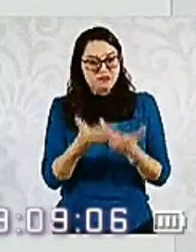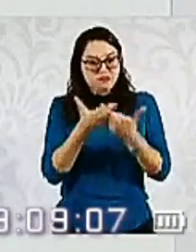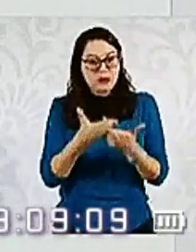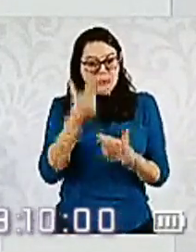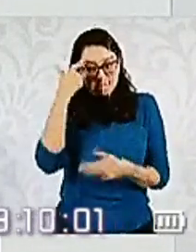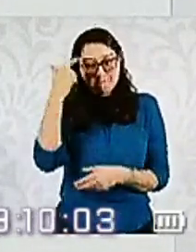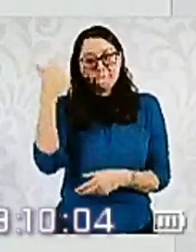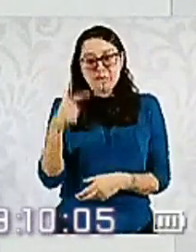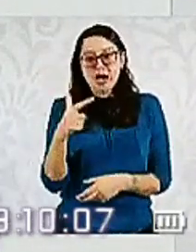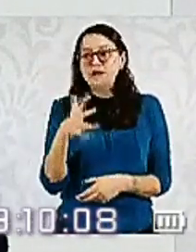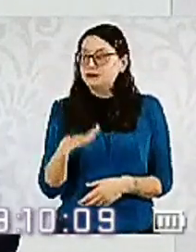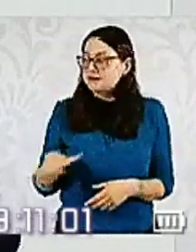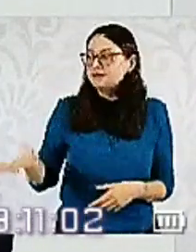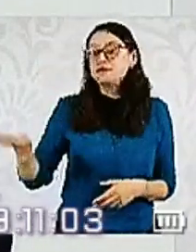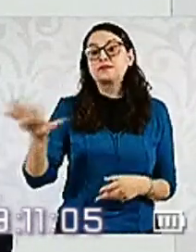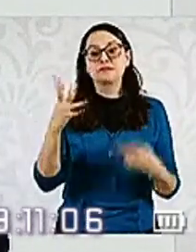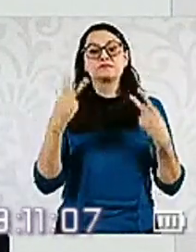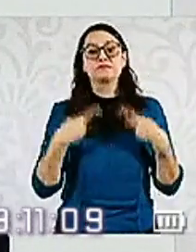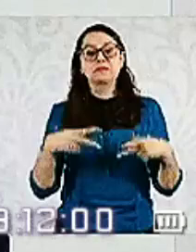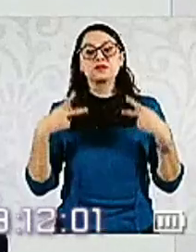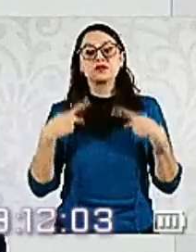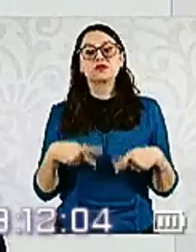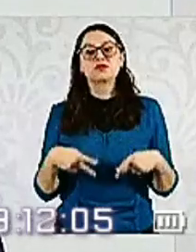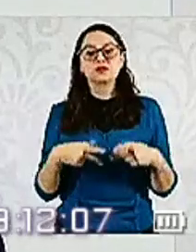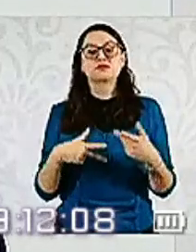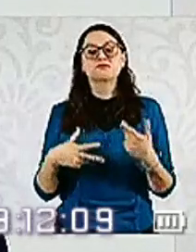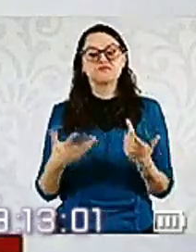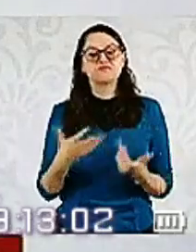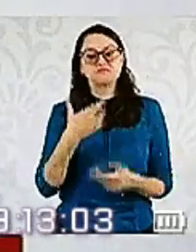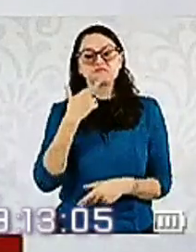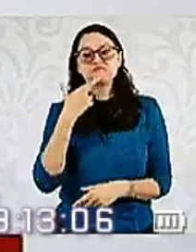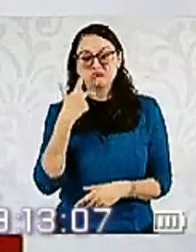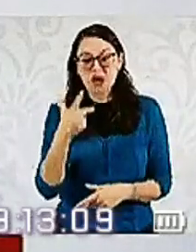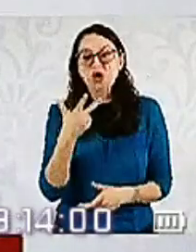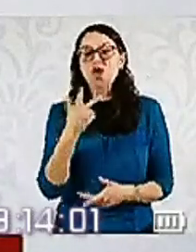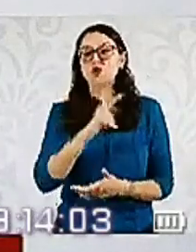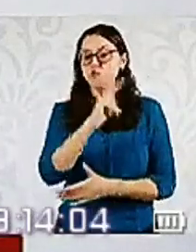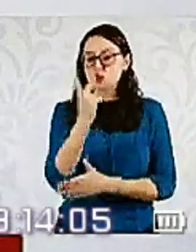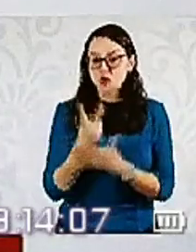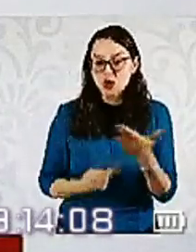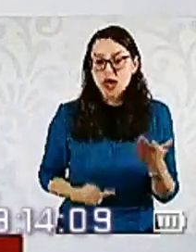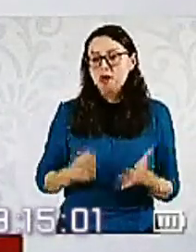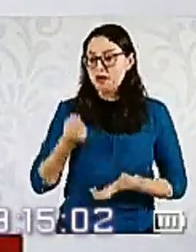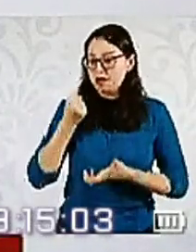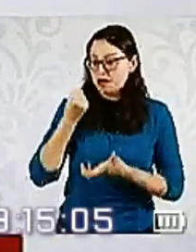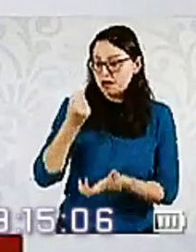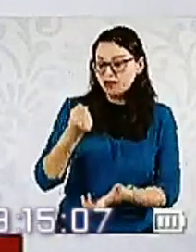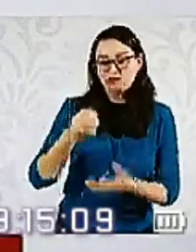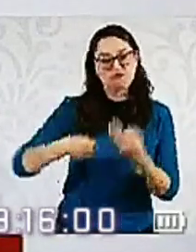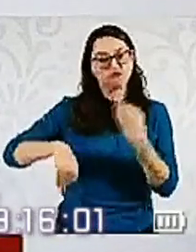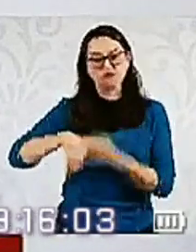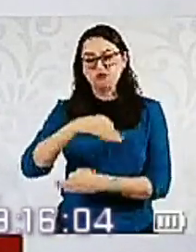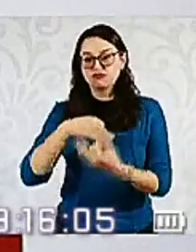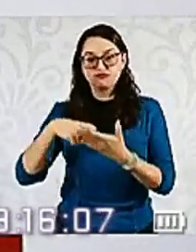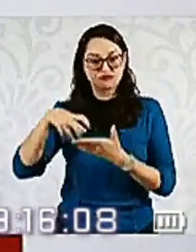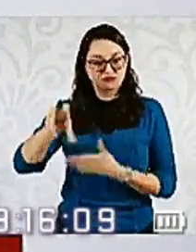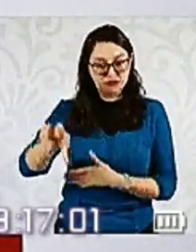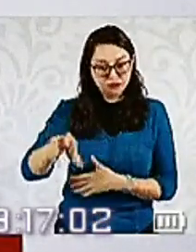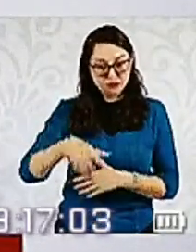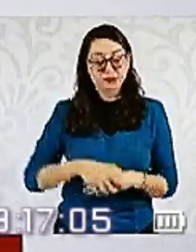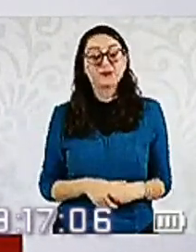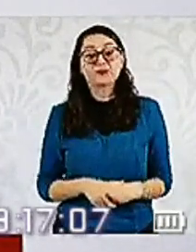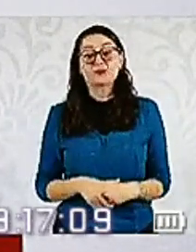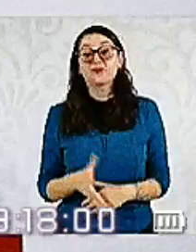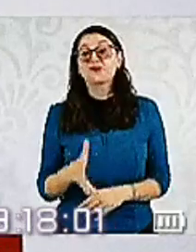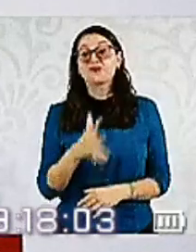poder poner a la gente, digamos, en mejores condiciones con diferentes programas, tanto sociales como inversiones. Y también la corrupción puede llegar a